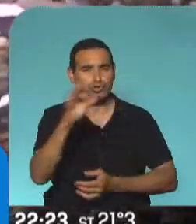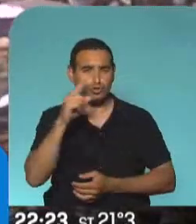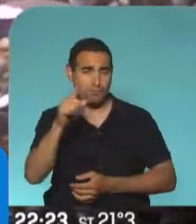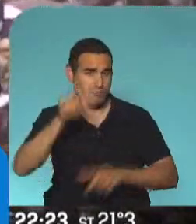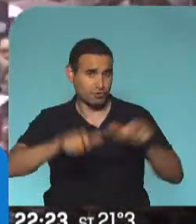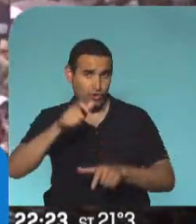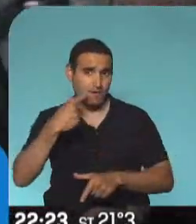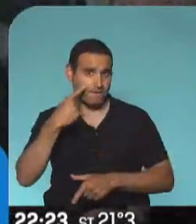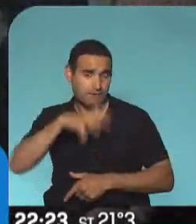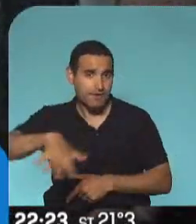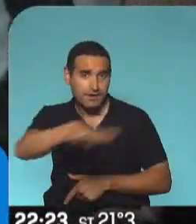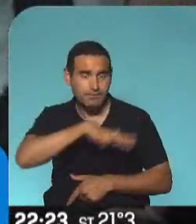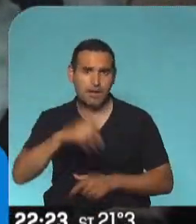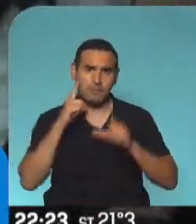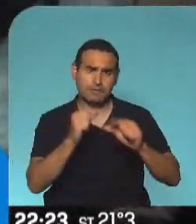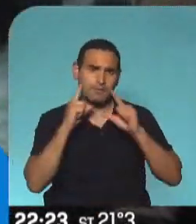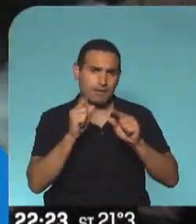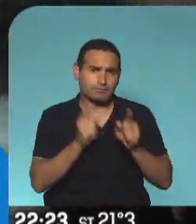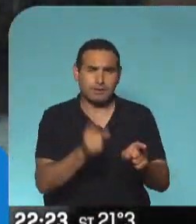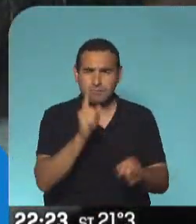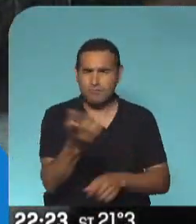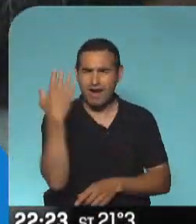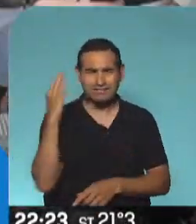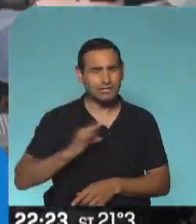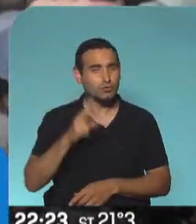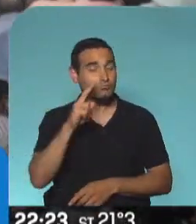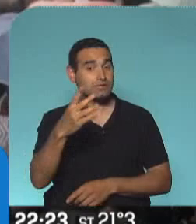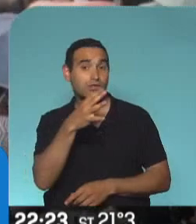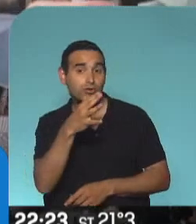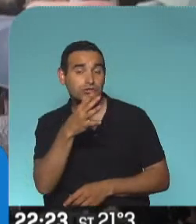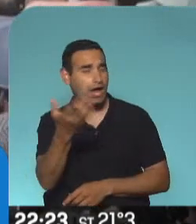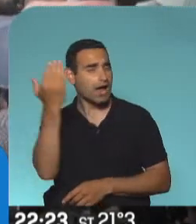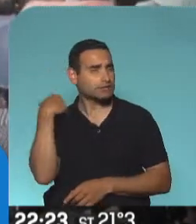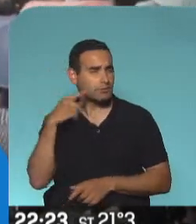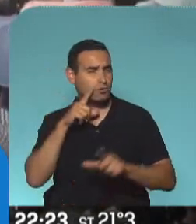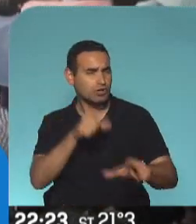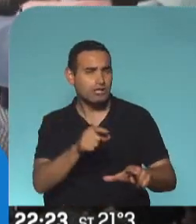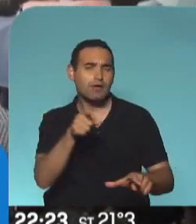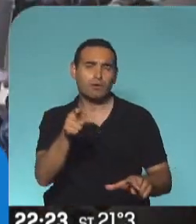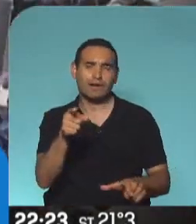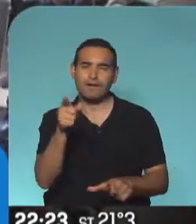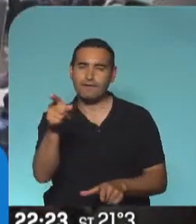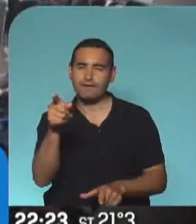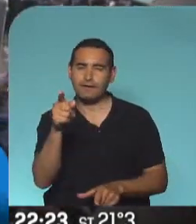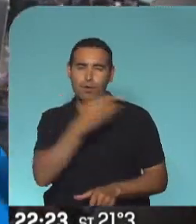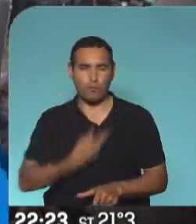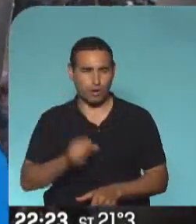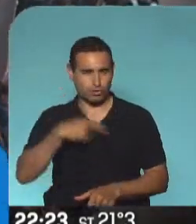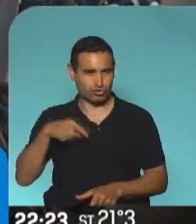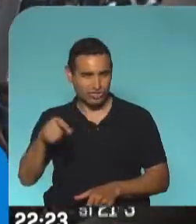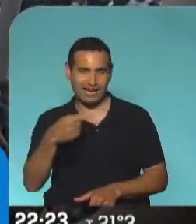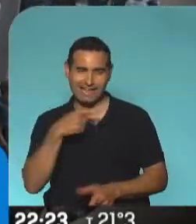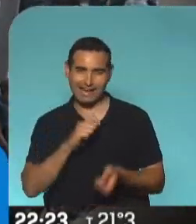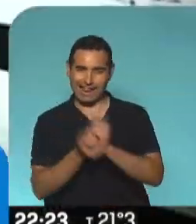habitantes, revivieron las manifestaciones registradas en 2014, en aquella ocasión, por un intento de Beijing de cambiar las leyes